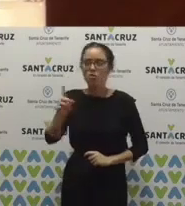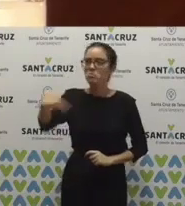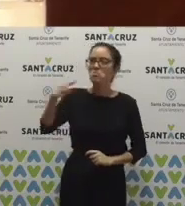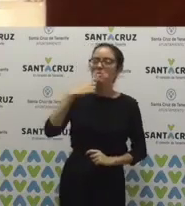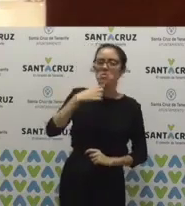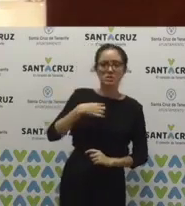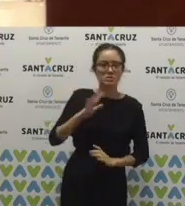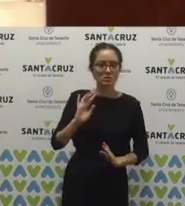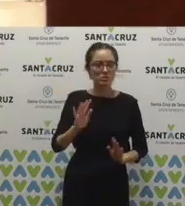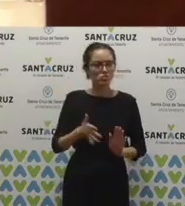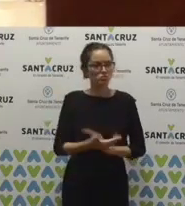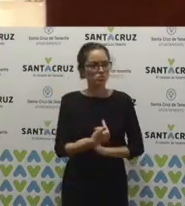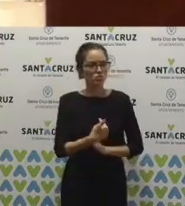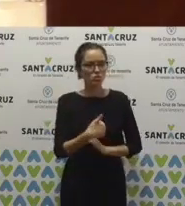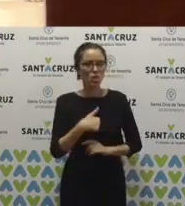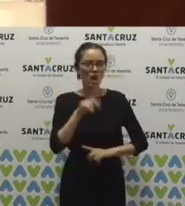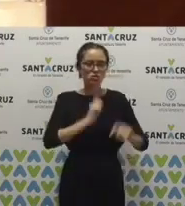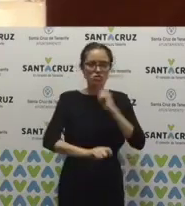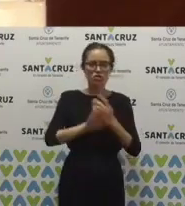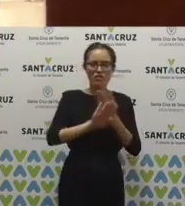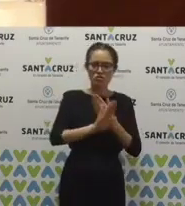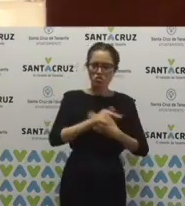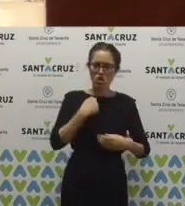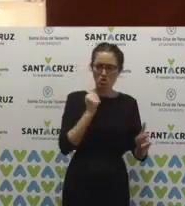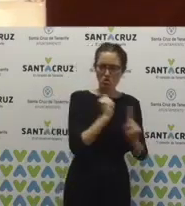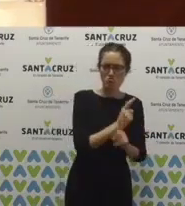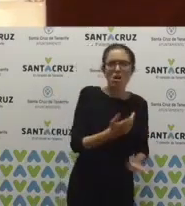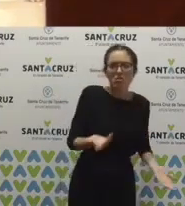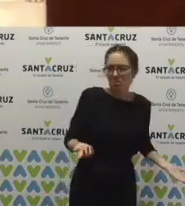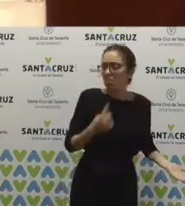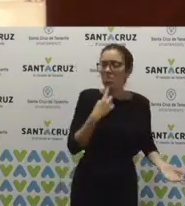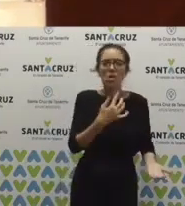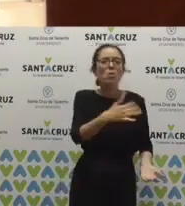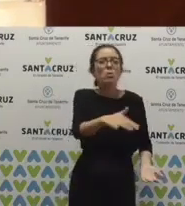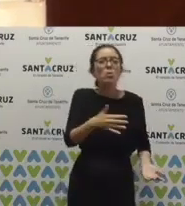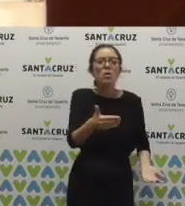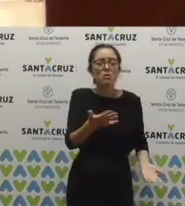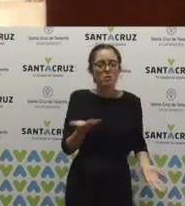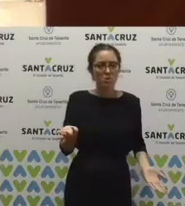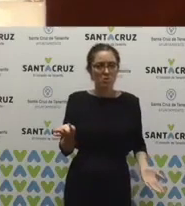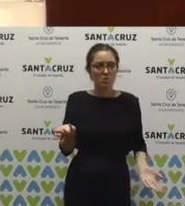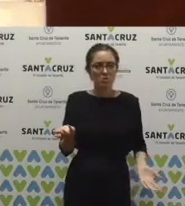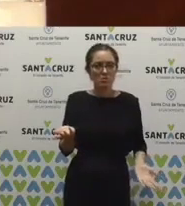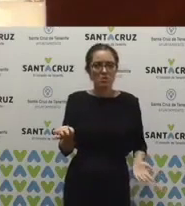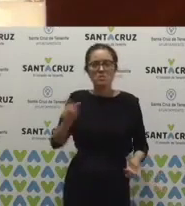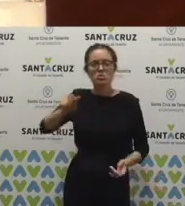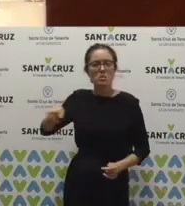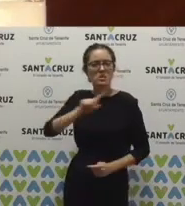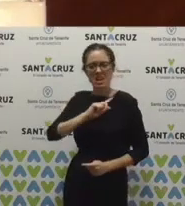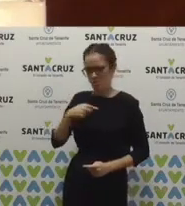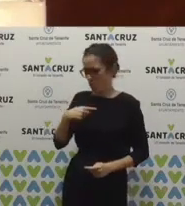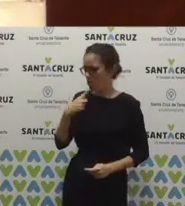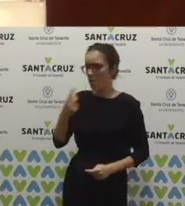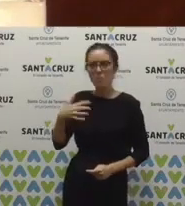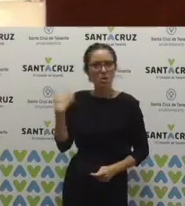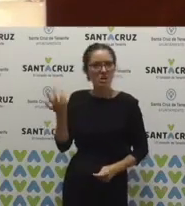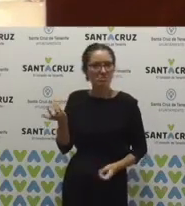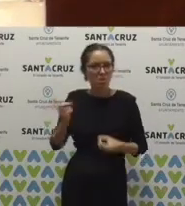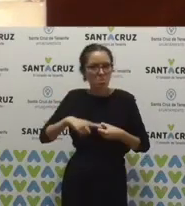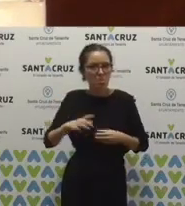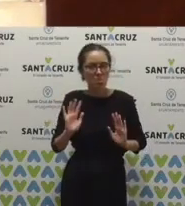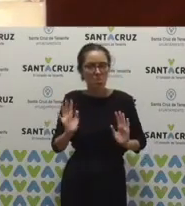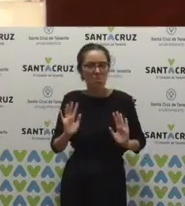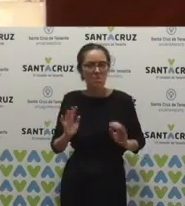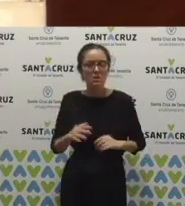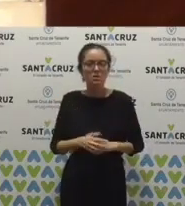manifestado en contra de que estén asociaciones de vecinos en qué momento he dicho yo que me molesten los militares plantea una cuestión muy distinta